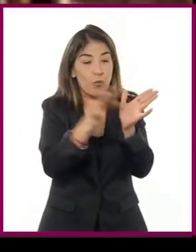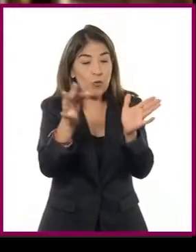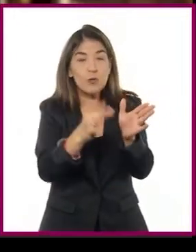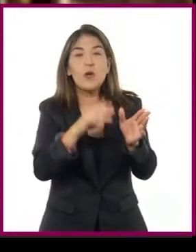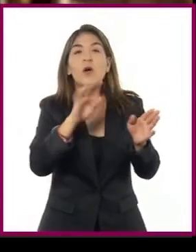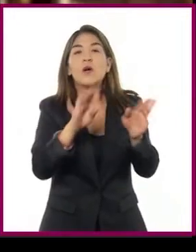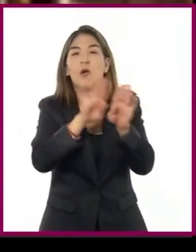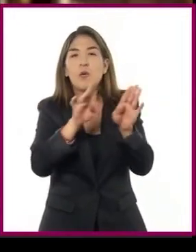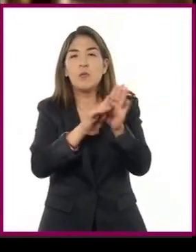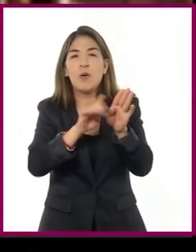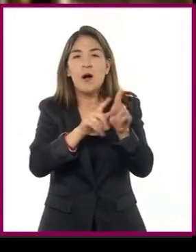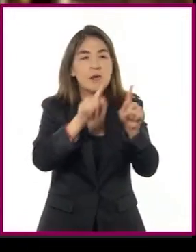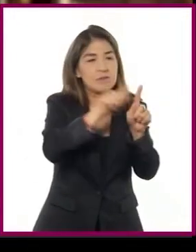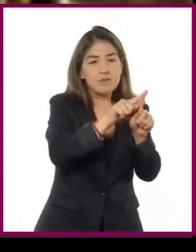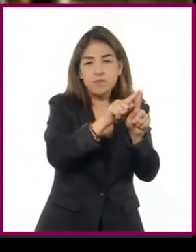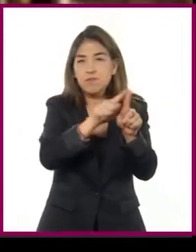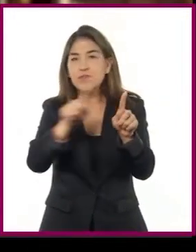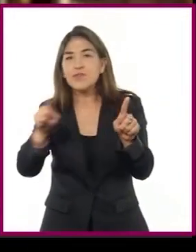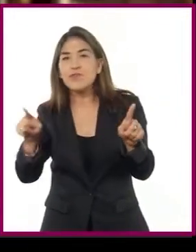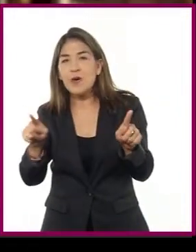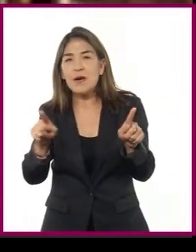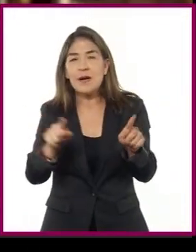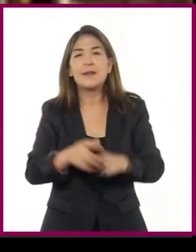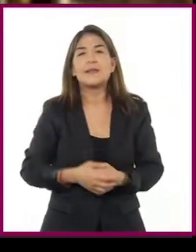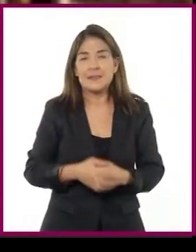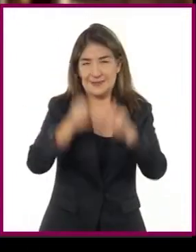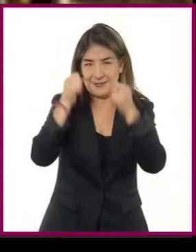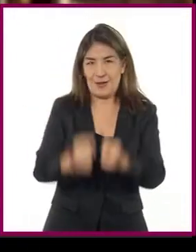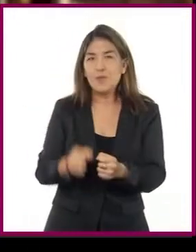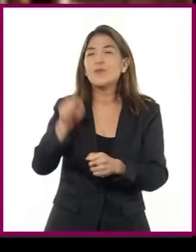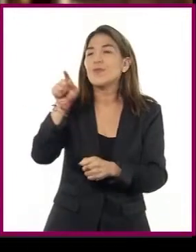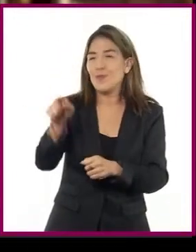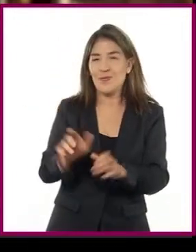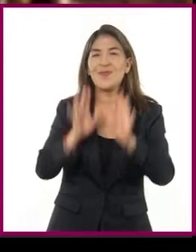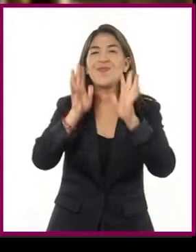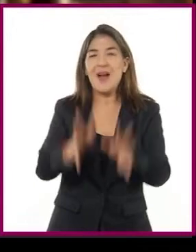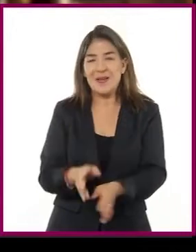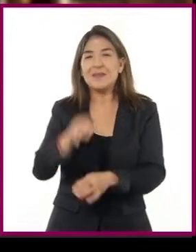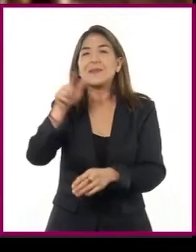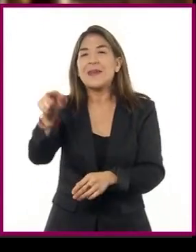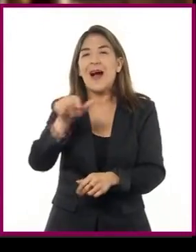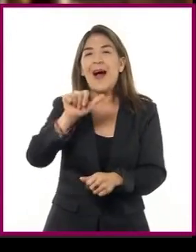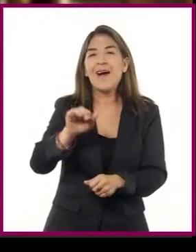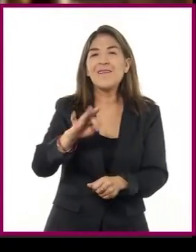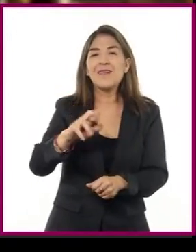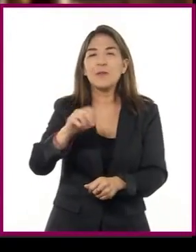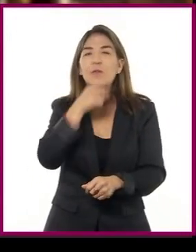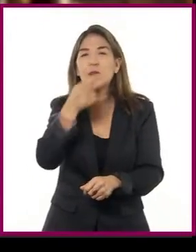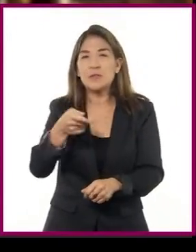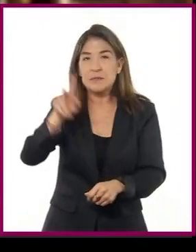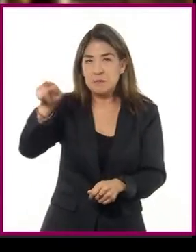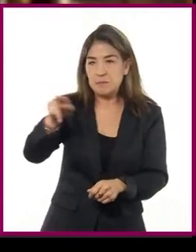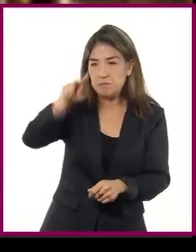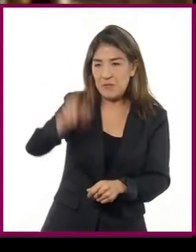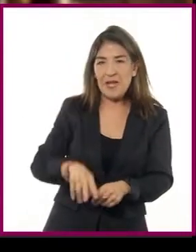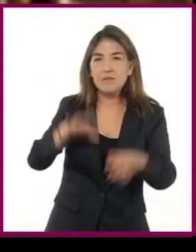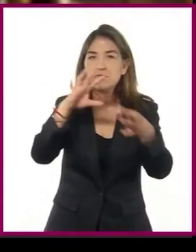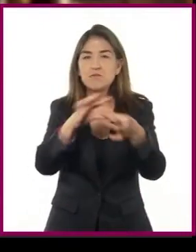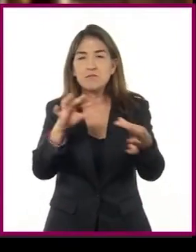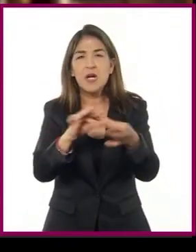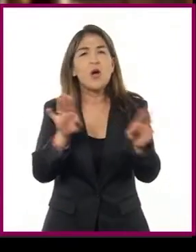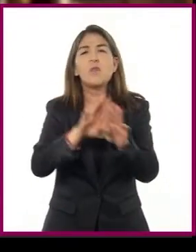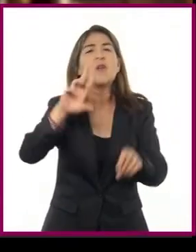cualquier otro. Seguramente a ti también esa afirmación te parecerá verdadera, sin